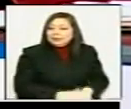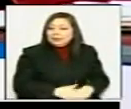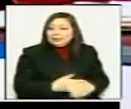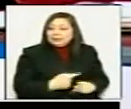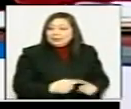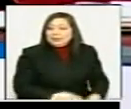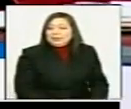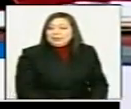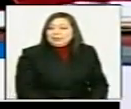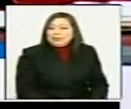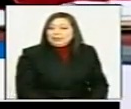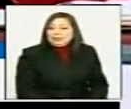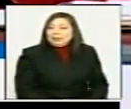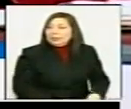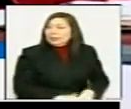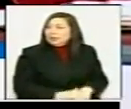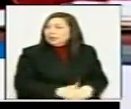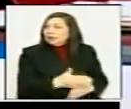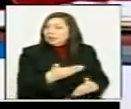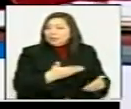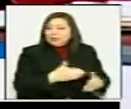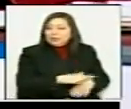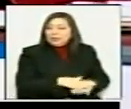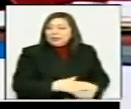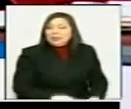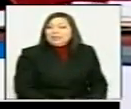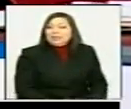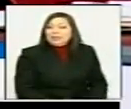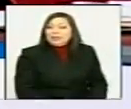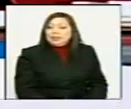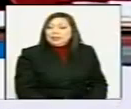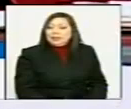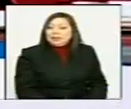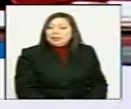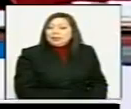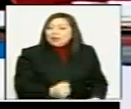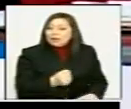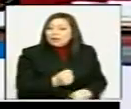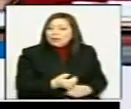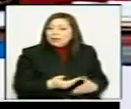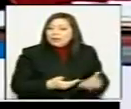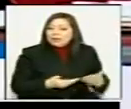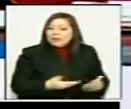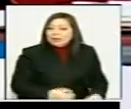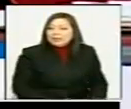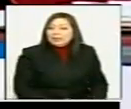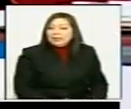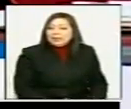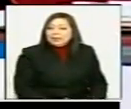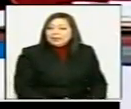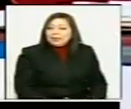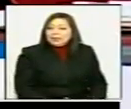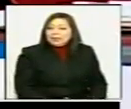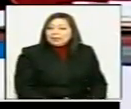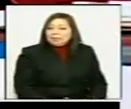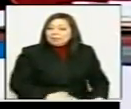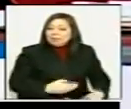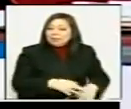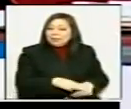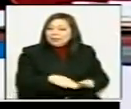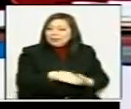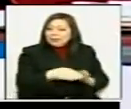pasó. Por eso es que no tuvo que intervenir la Contraloría para ninguna decisión de orden